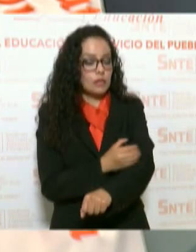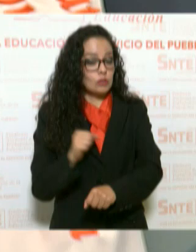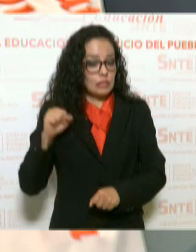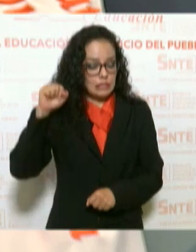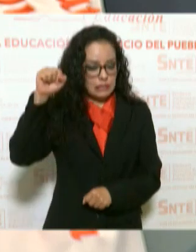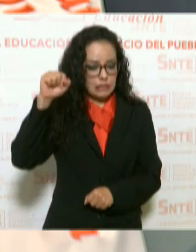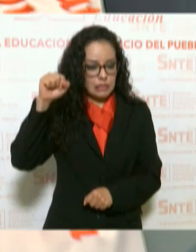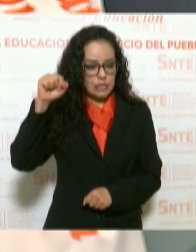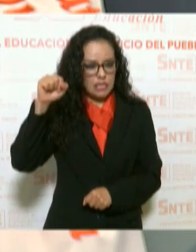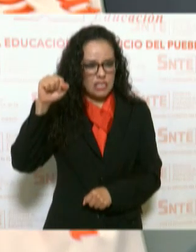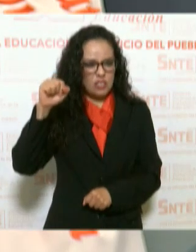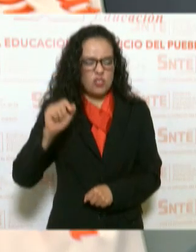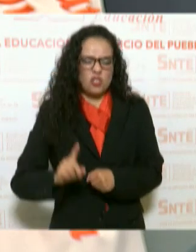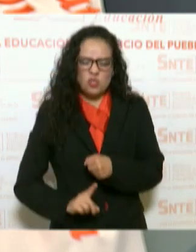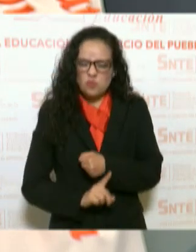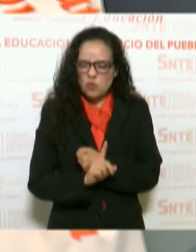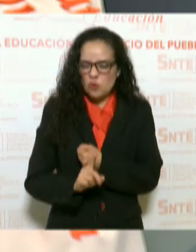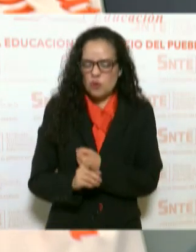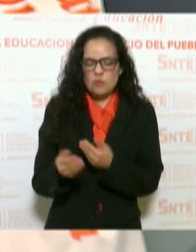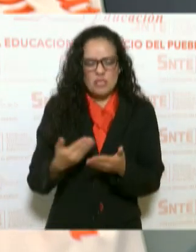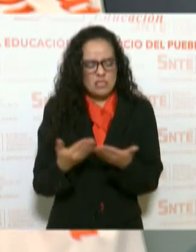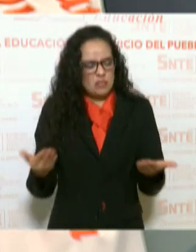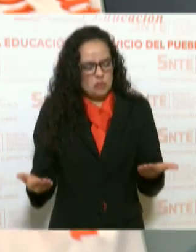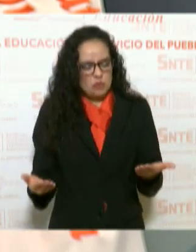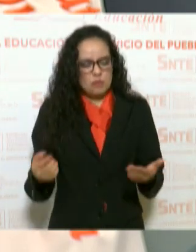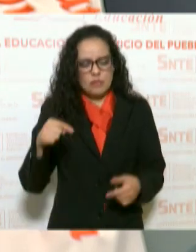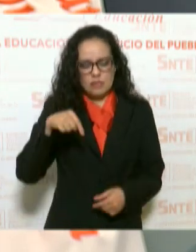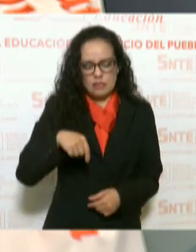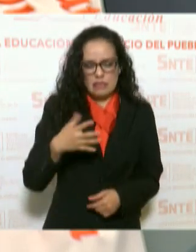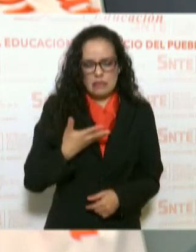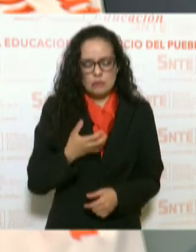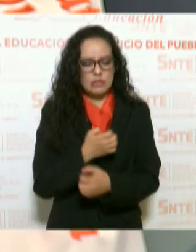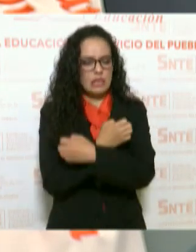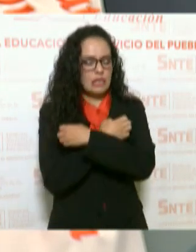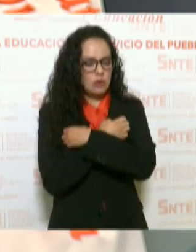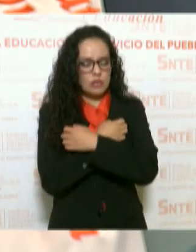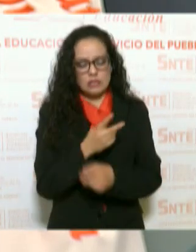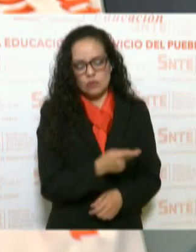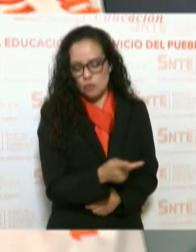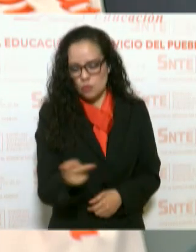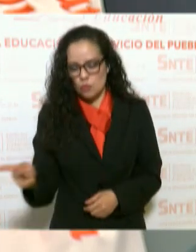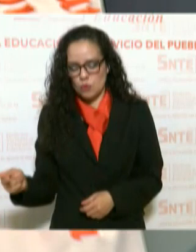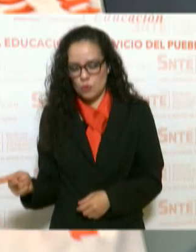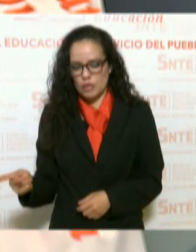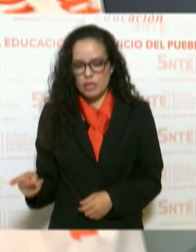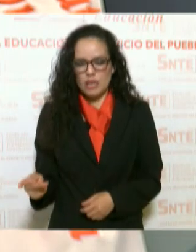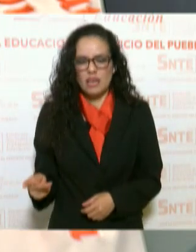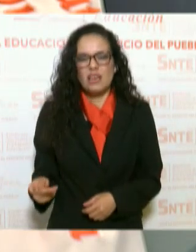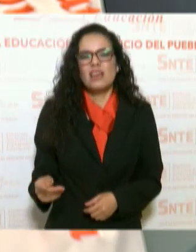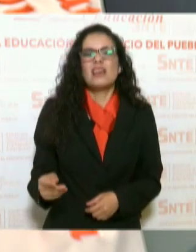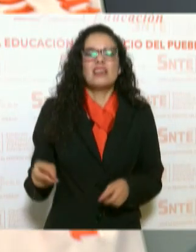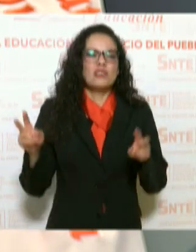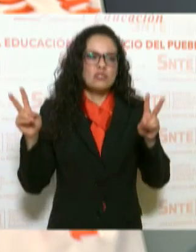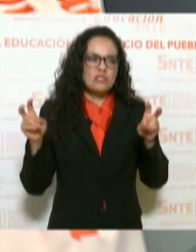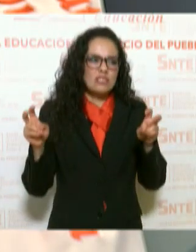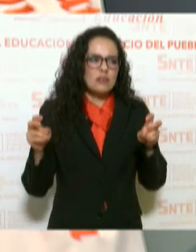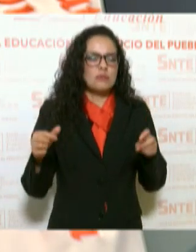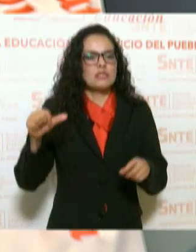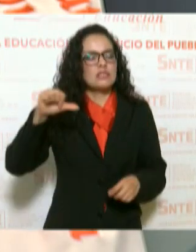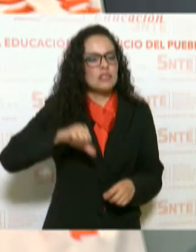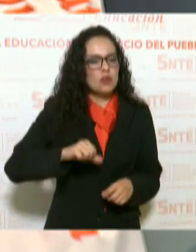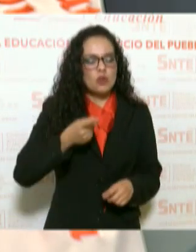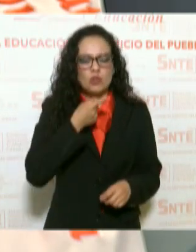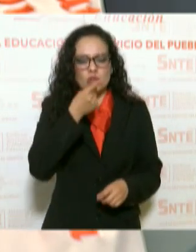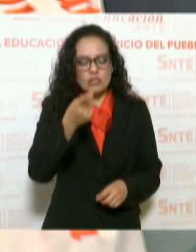que actualmente impactan a la educación pública y la situación que vivimos los docentes a